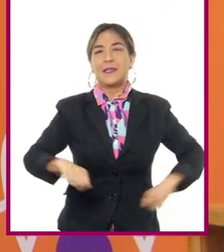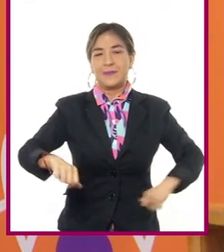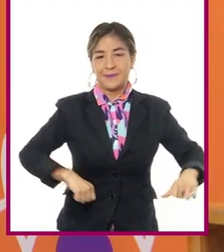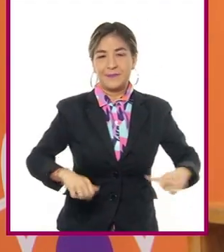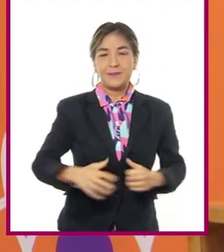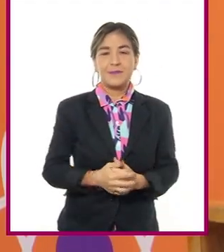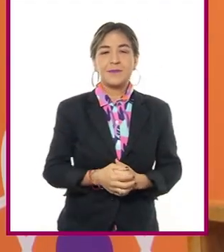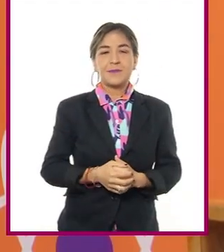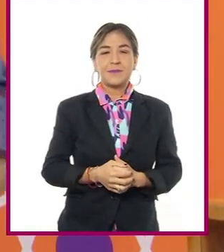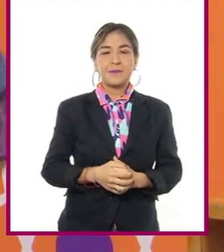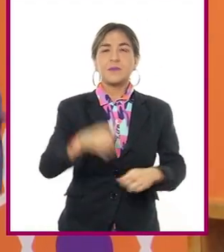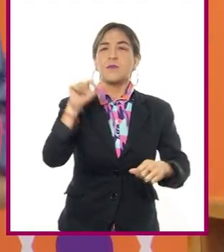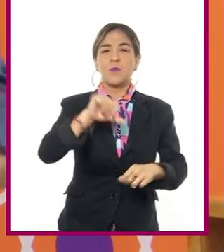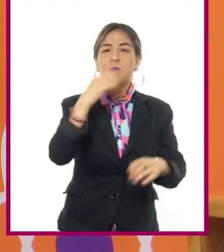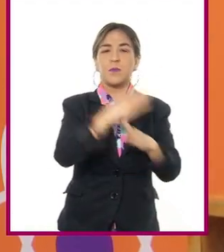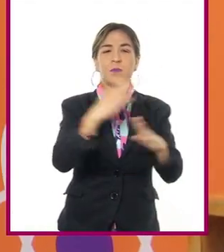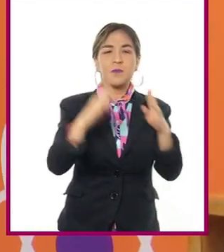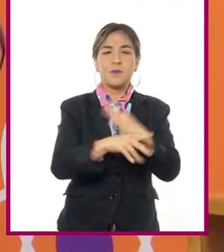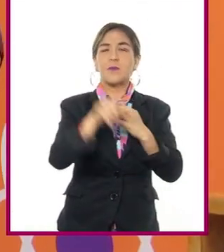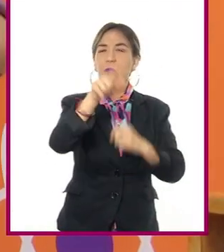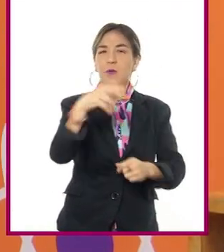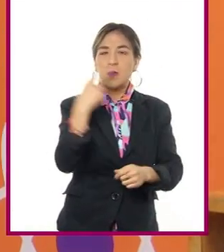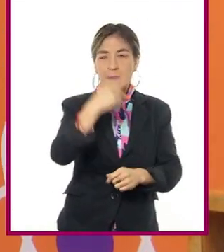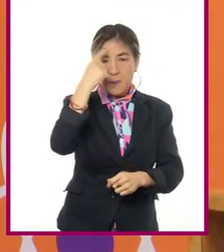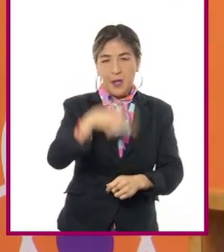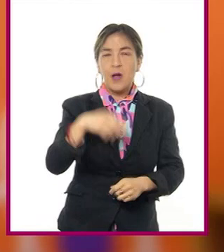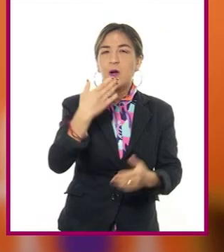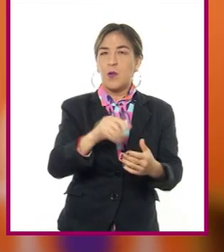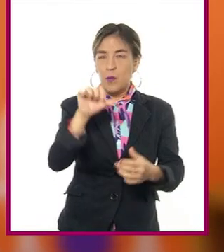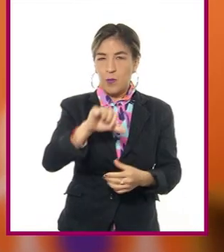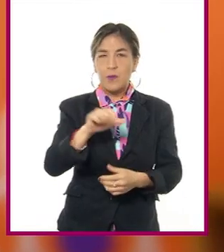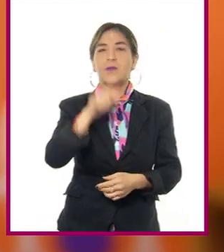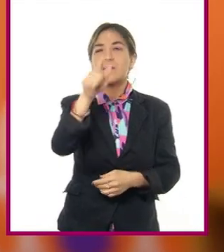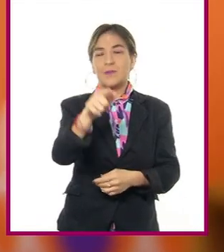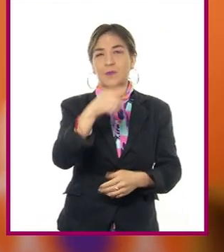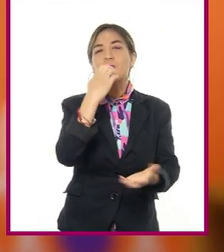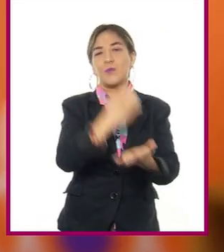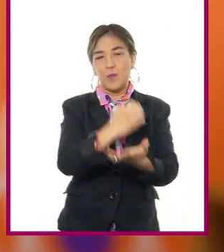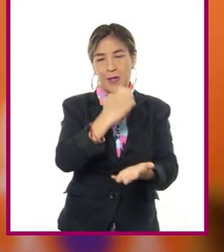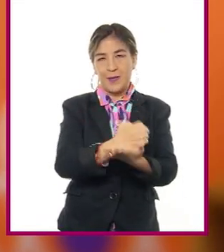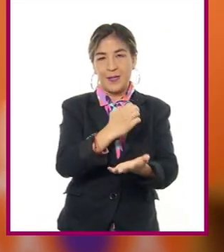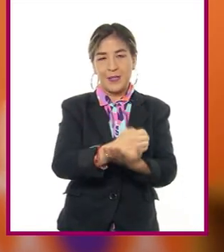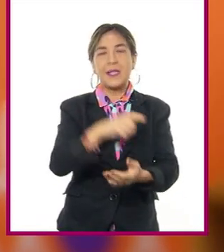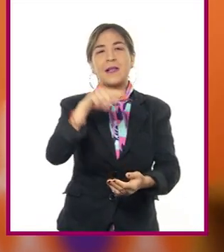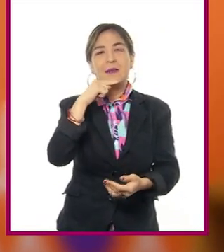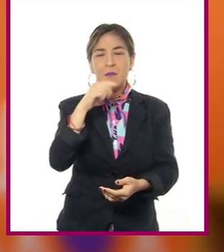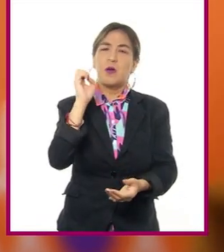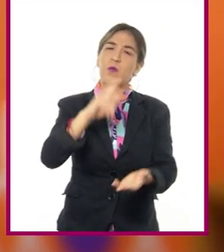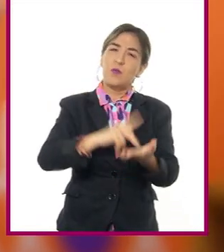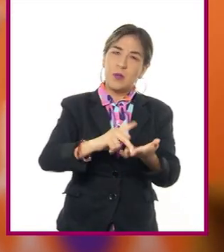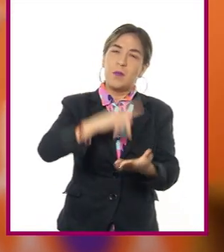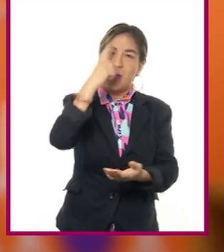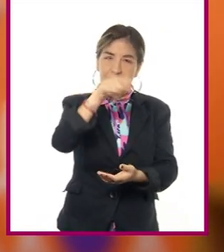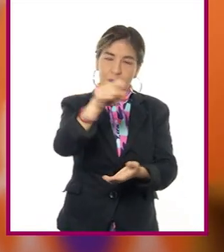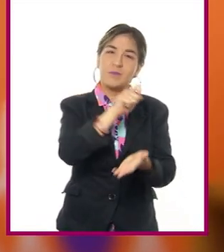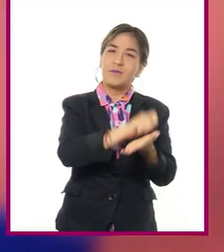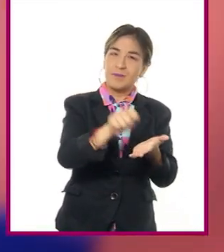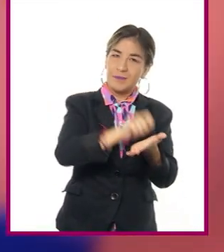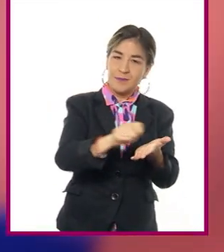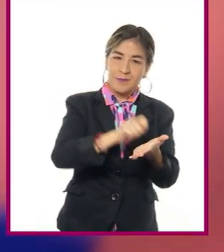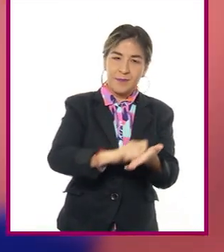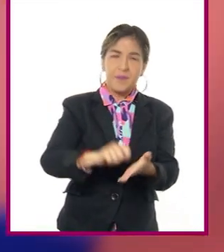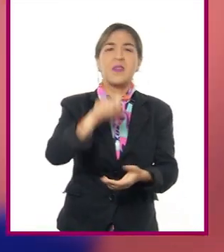deportivas. Los materiales que van a necesitar para esta sesión son su siempre confiable cuaderno y lápiz o bolígrafo para que puedan tomar